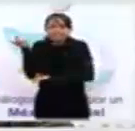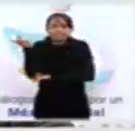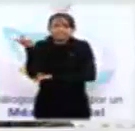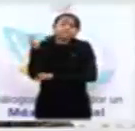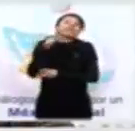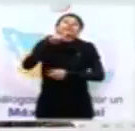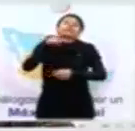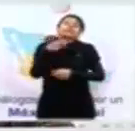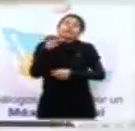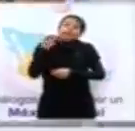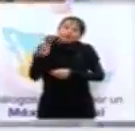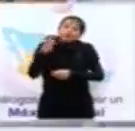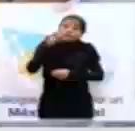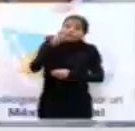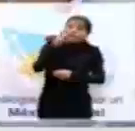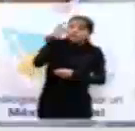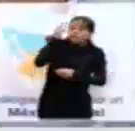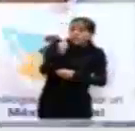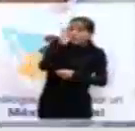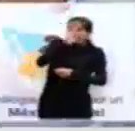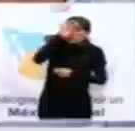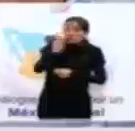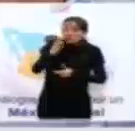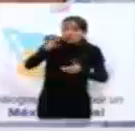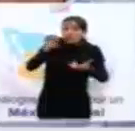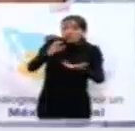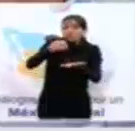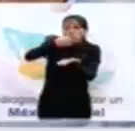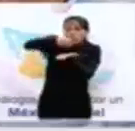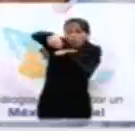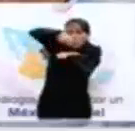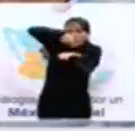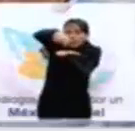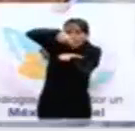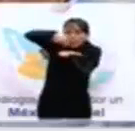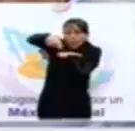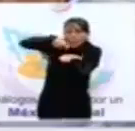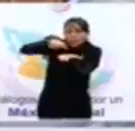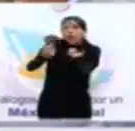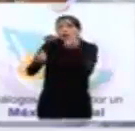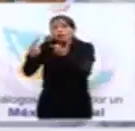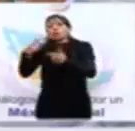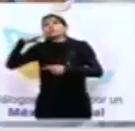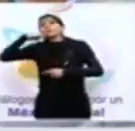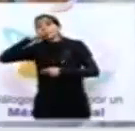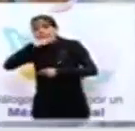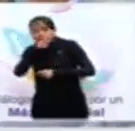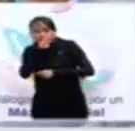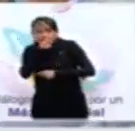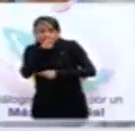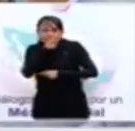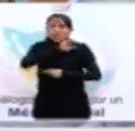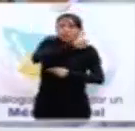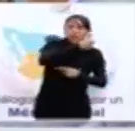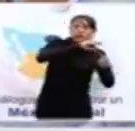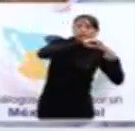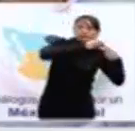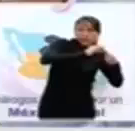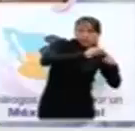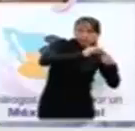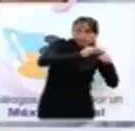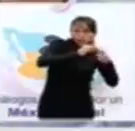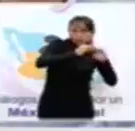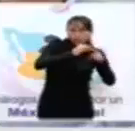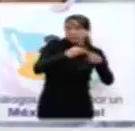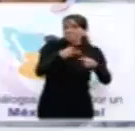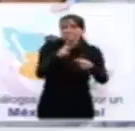39% de la producción de granos. 7 de cada 10 productores son de maíz y 6 de cada 10 productores de frijol tienen menos de